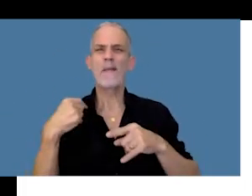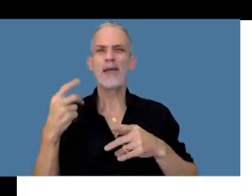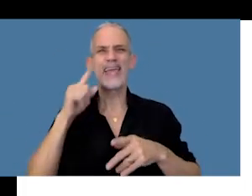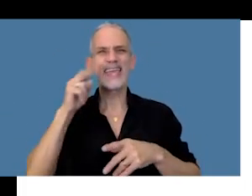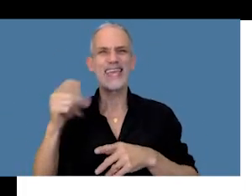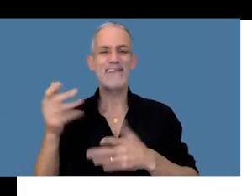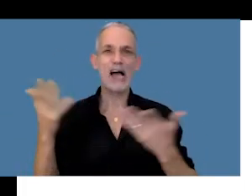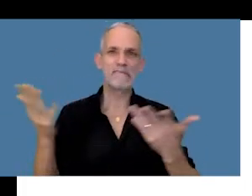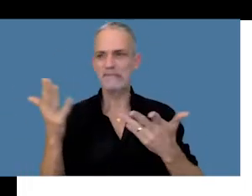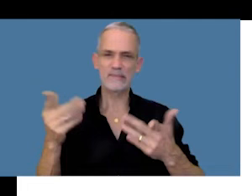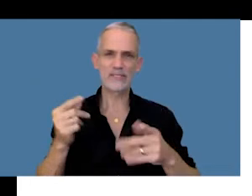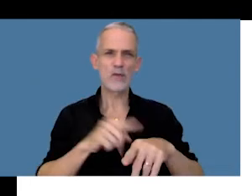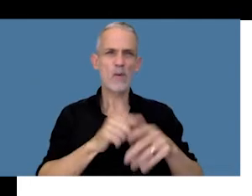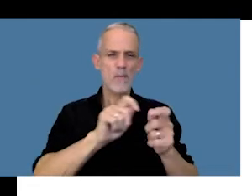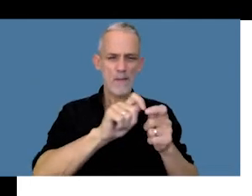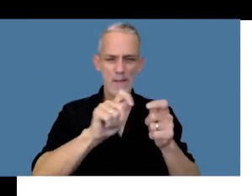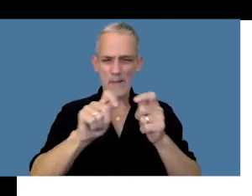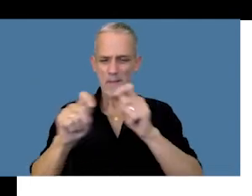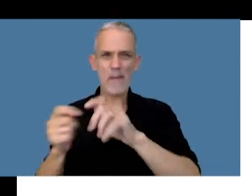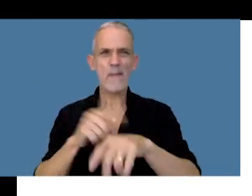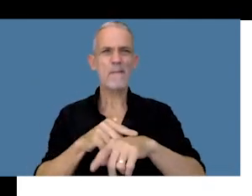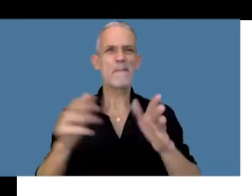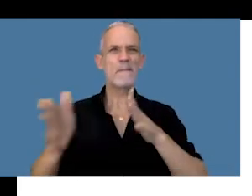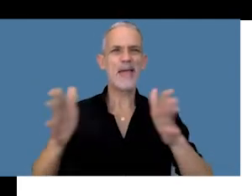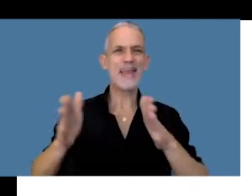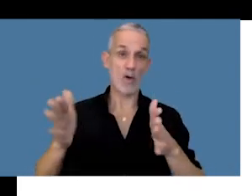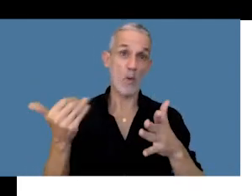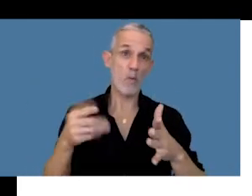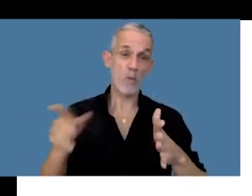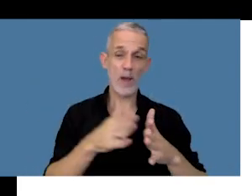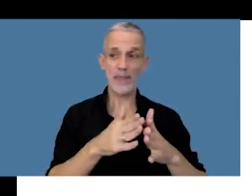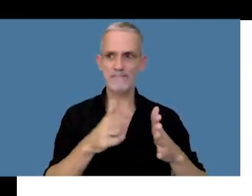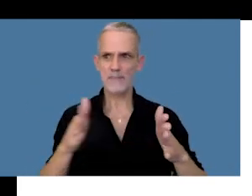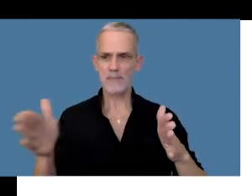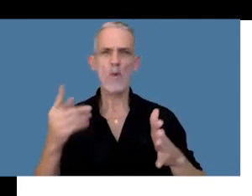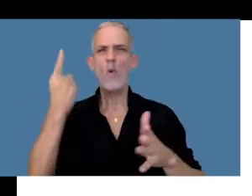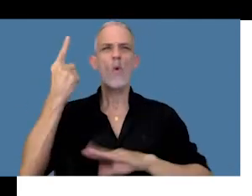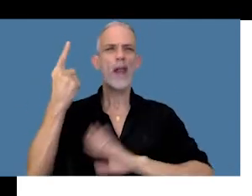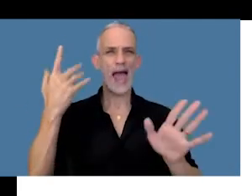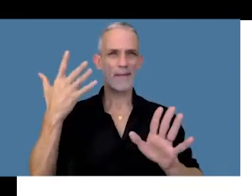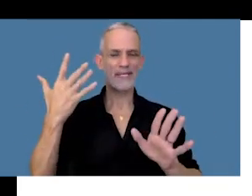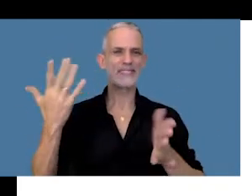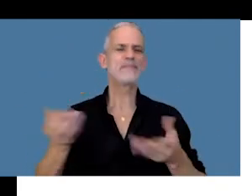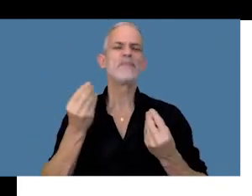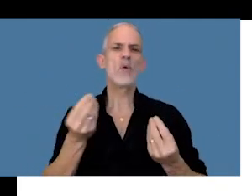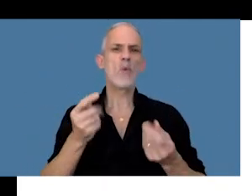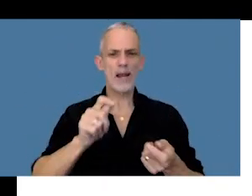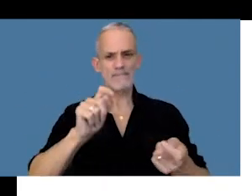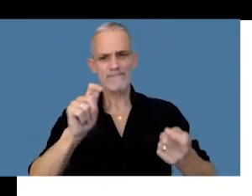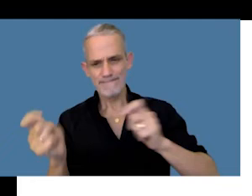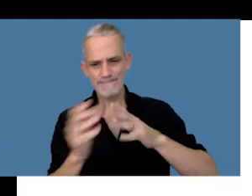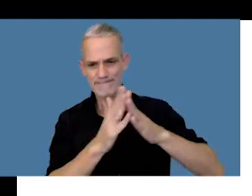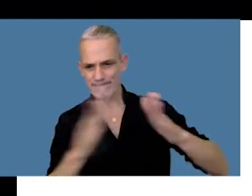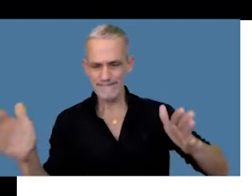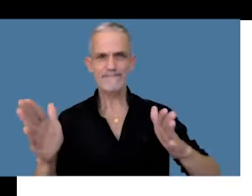entrar en una transición, el cual puede optar por única vez. ¿En qué le consiste esa transición? Que